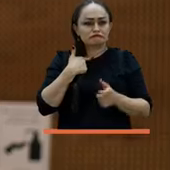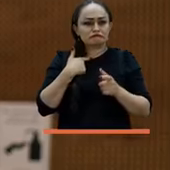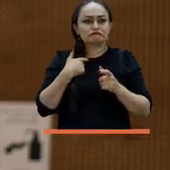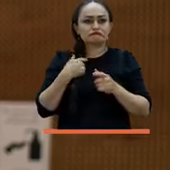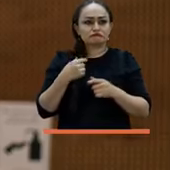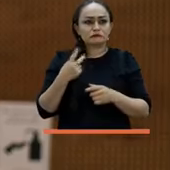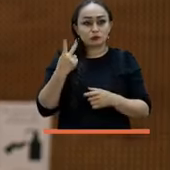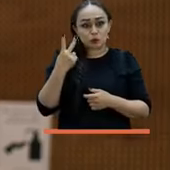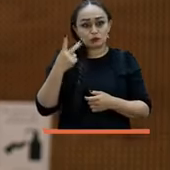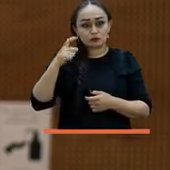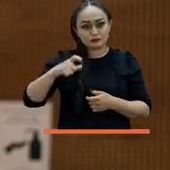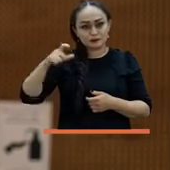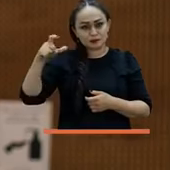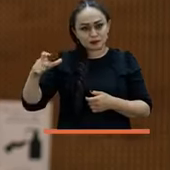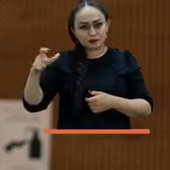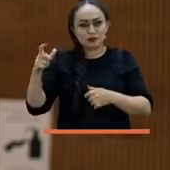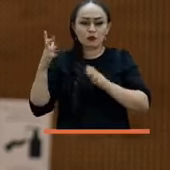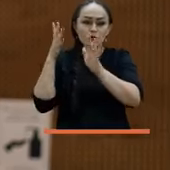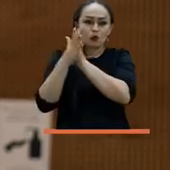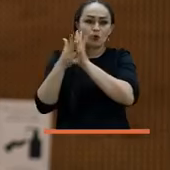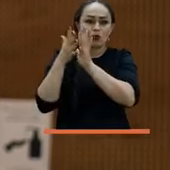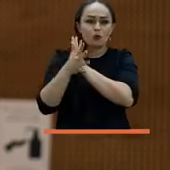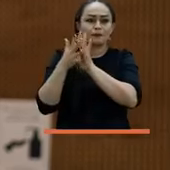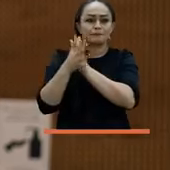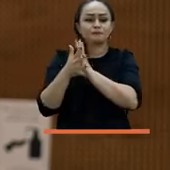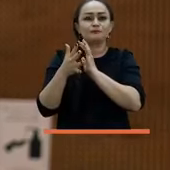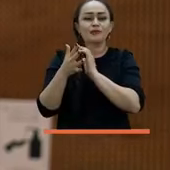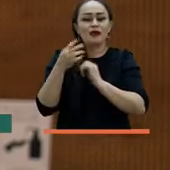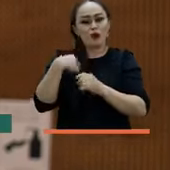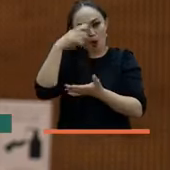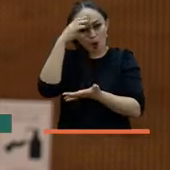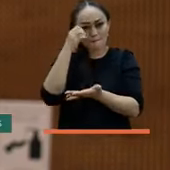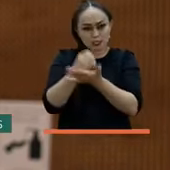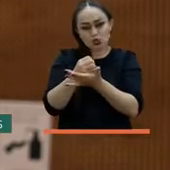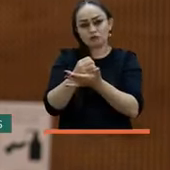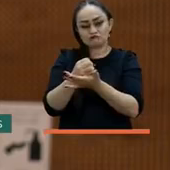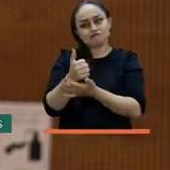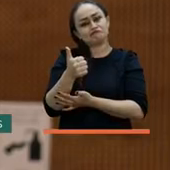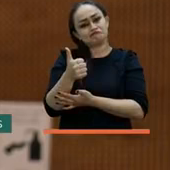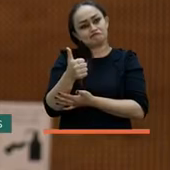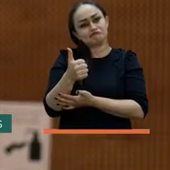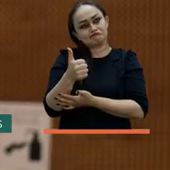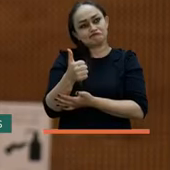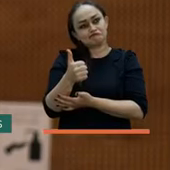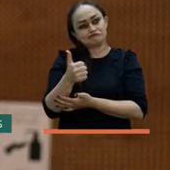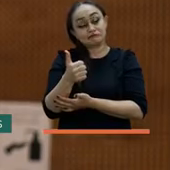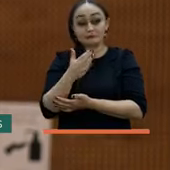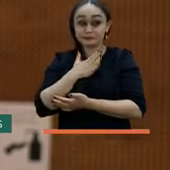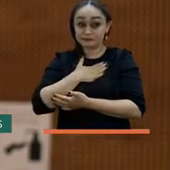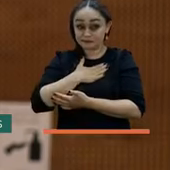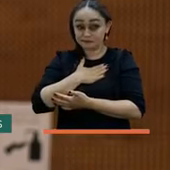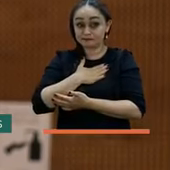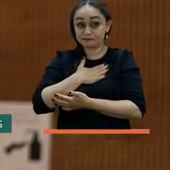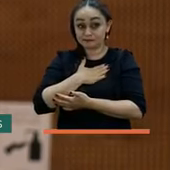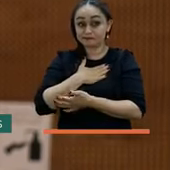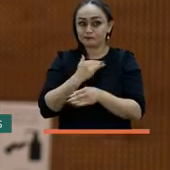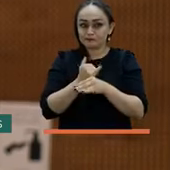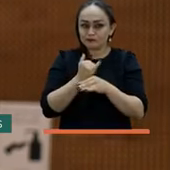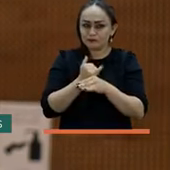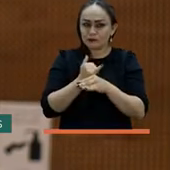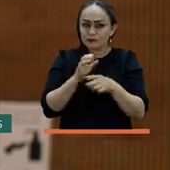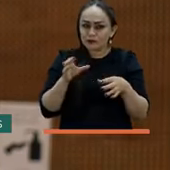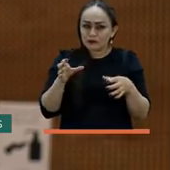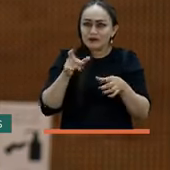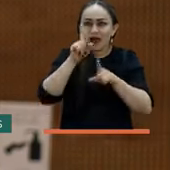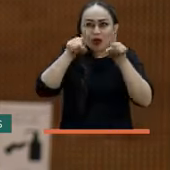que estuvieron pues realizando su opinión porque también nos llega mucho a la institución jóvenes con